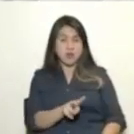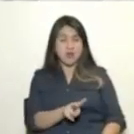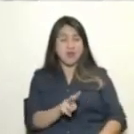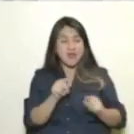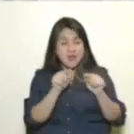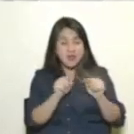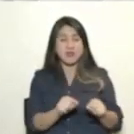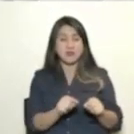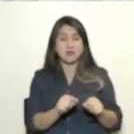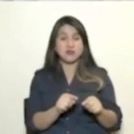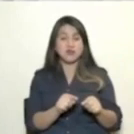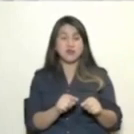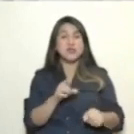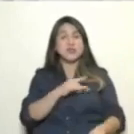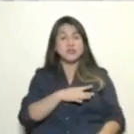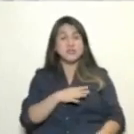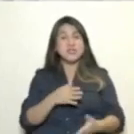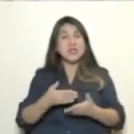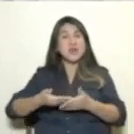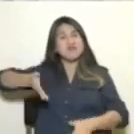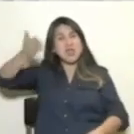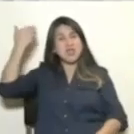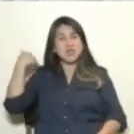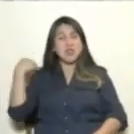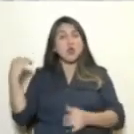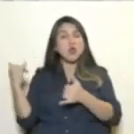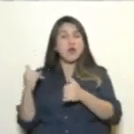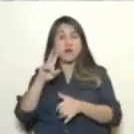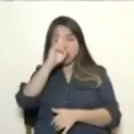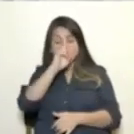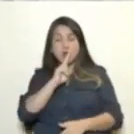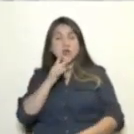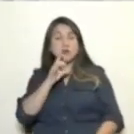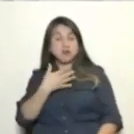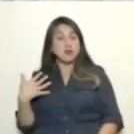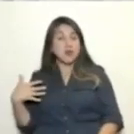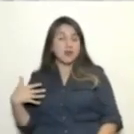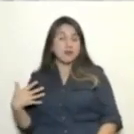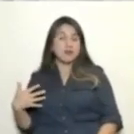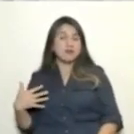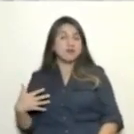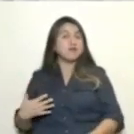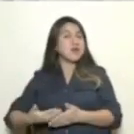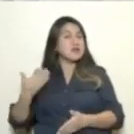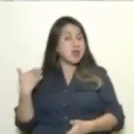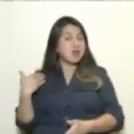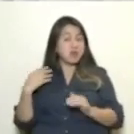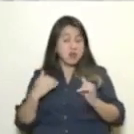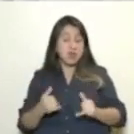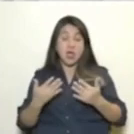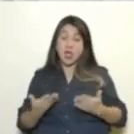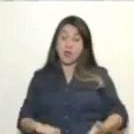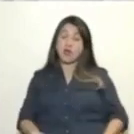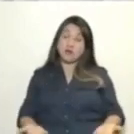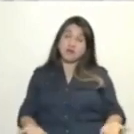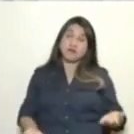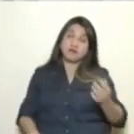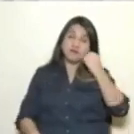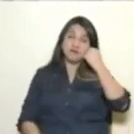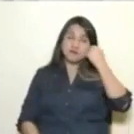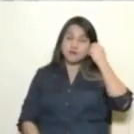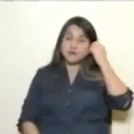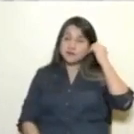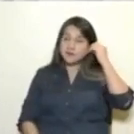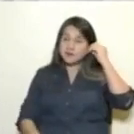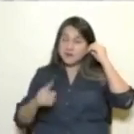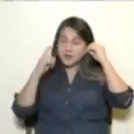en eso yo creo que Chile en el pasado jugaba un rol importante. Y ahora